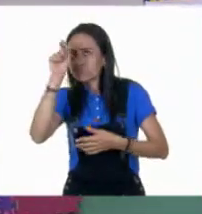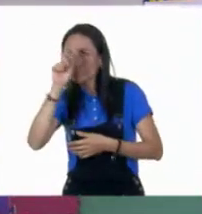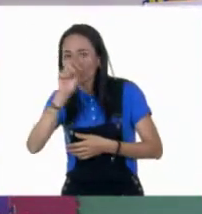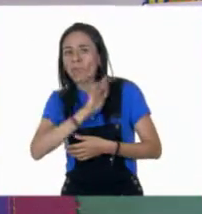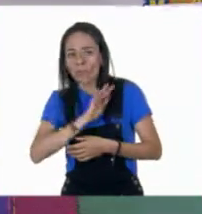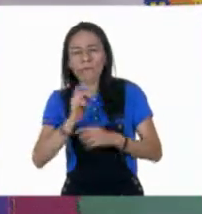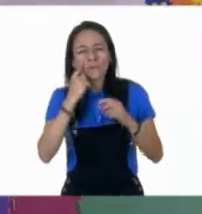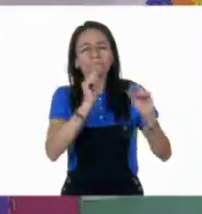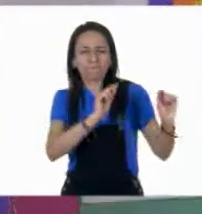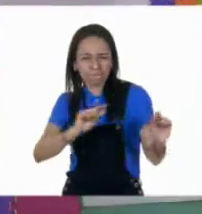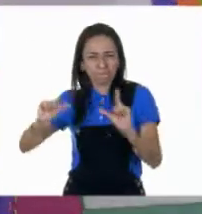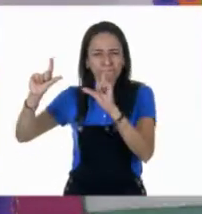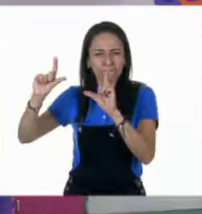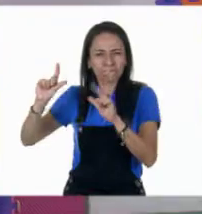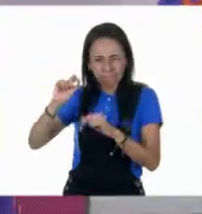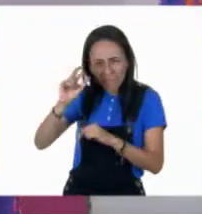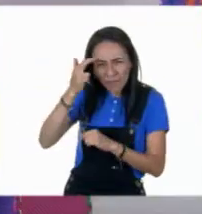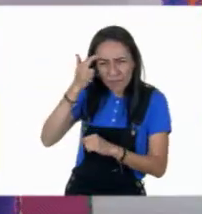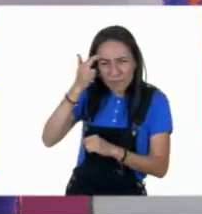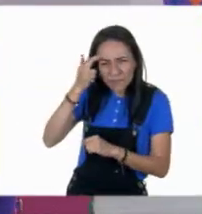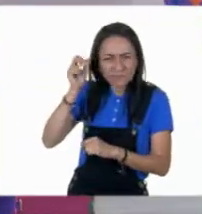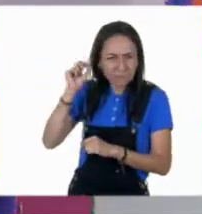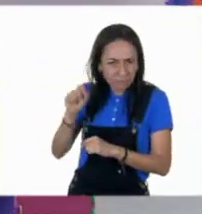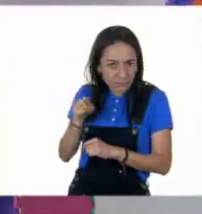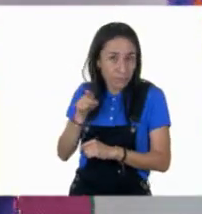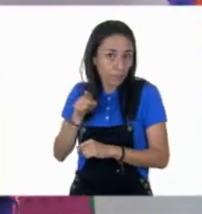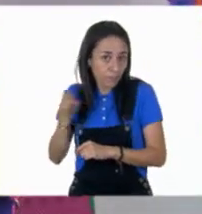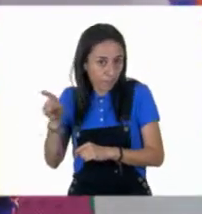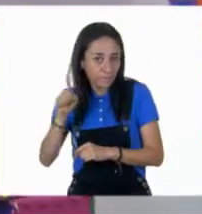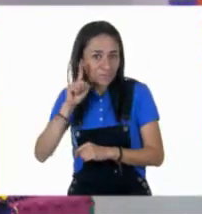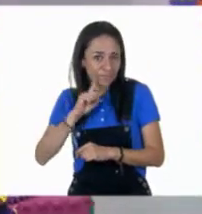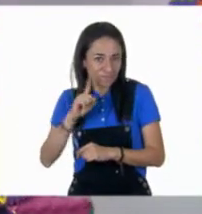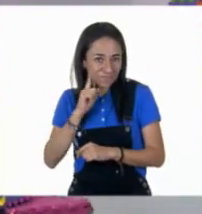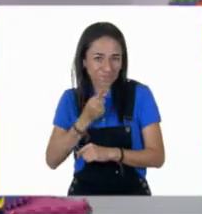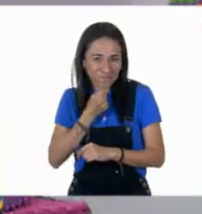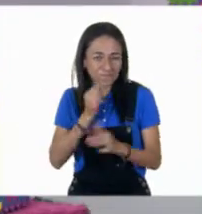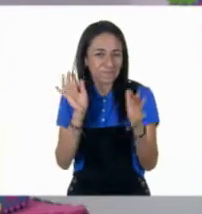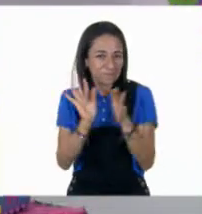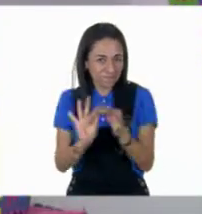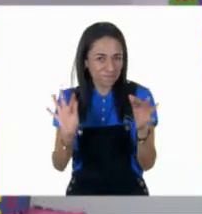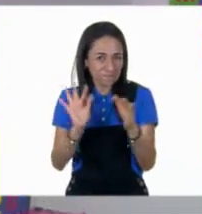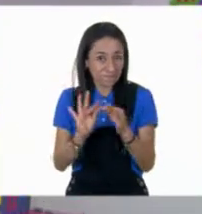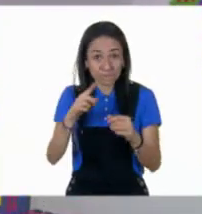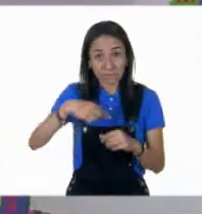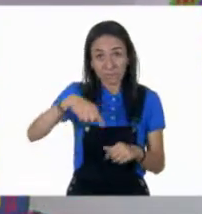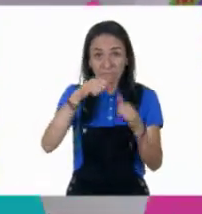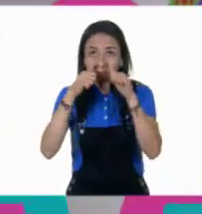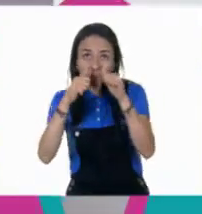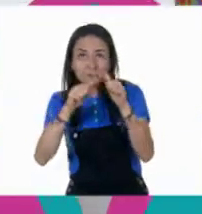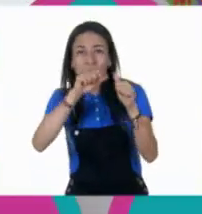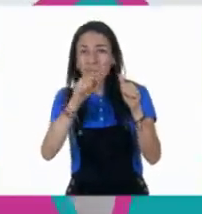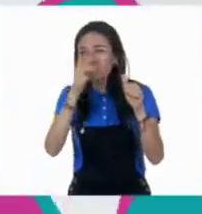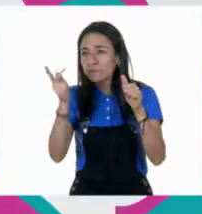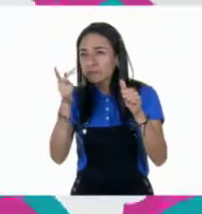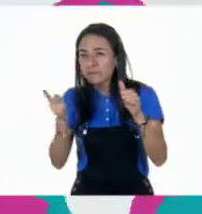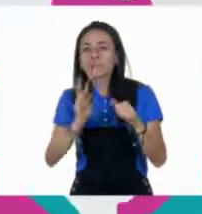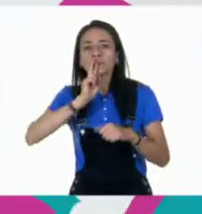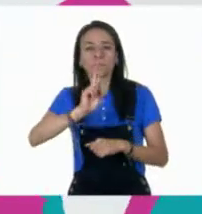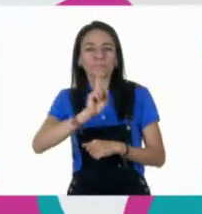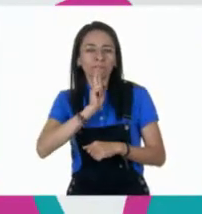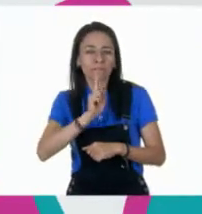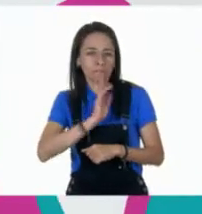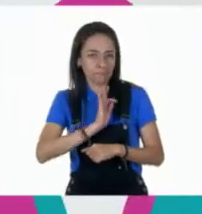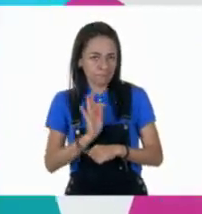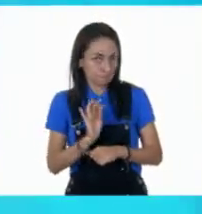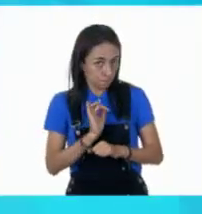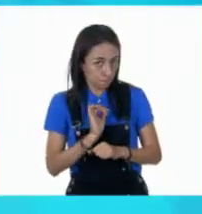que recordemos lo que ella nos dijo. Atentos y nosotros vamos a empezar a escribir y a responder esas preguntas, ¿te parece? Muy bien. Sí, perfecto. Bien, ella